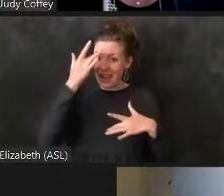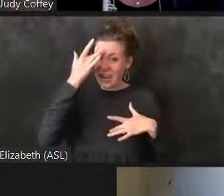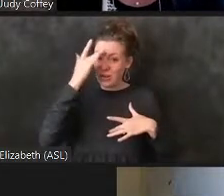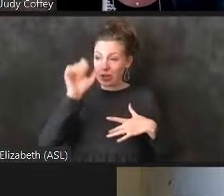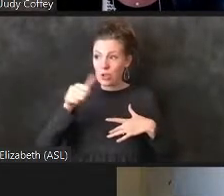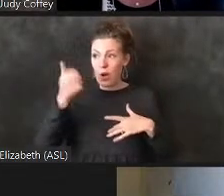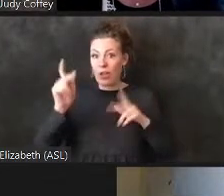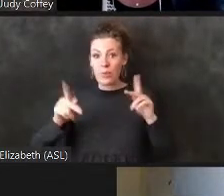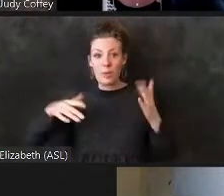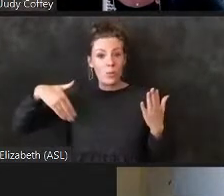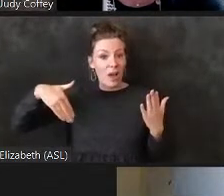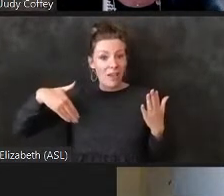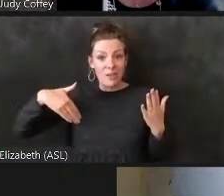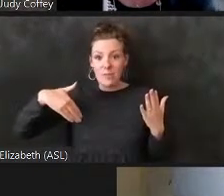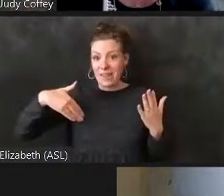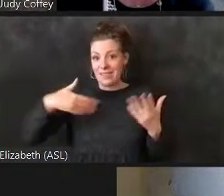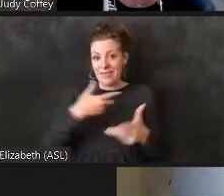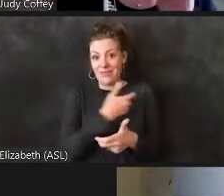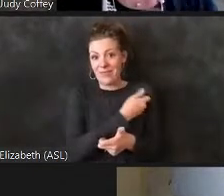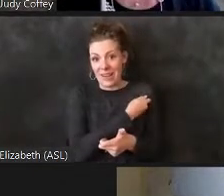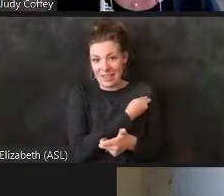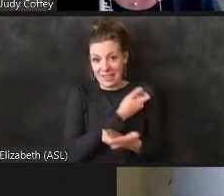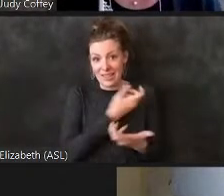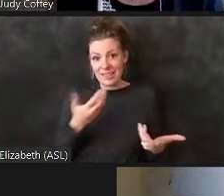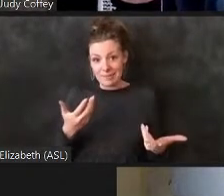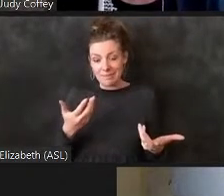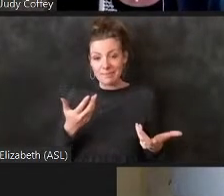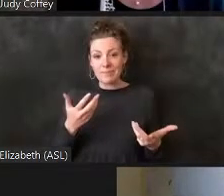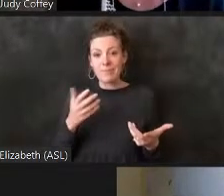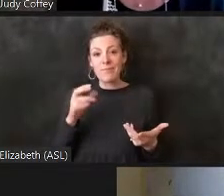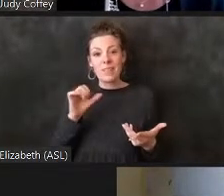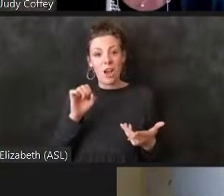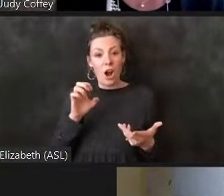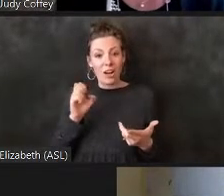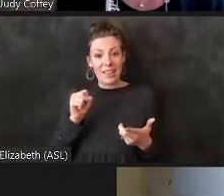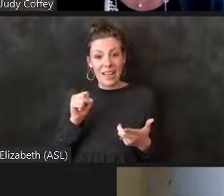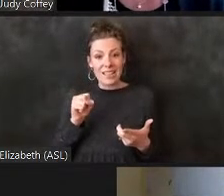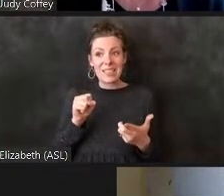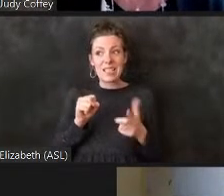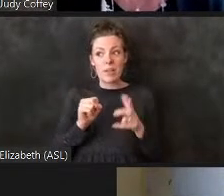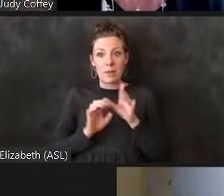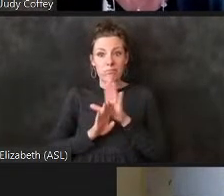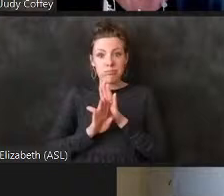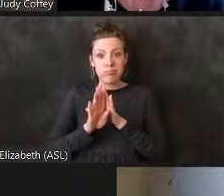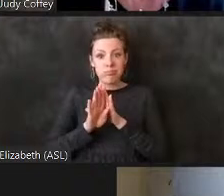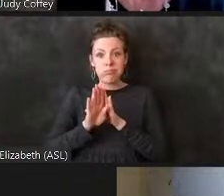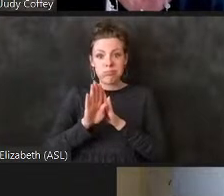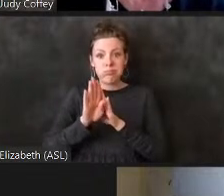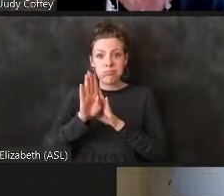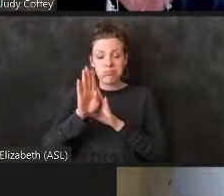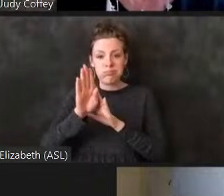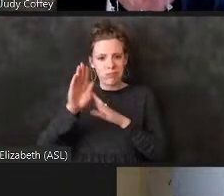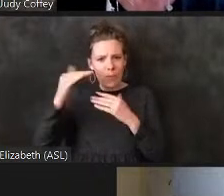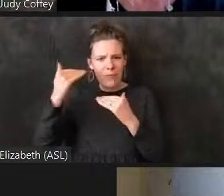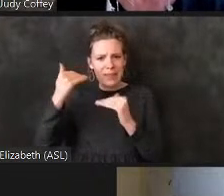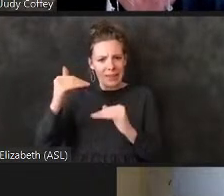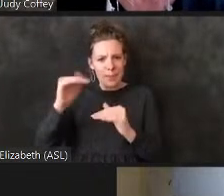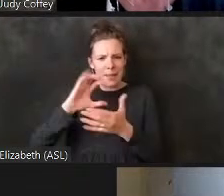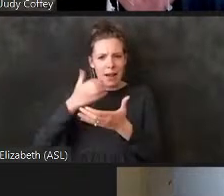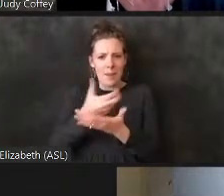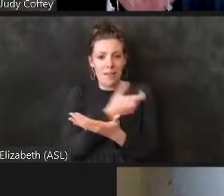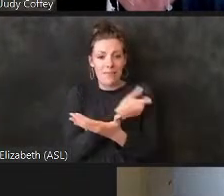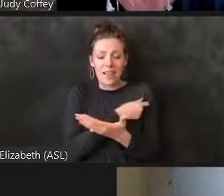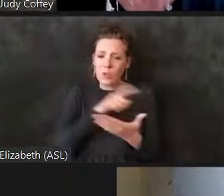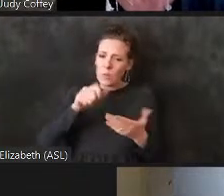hasta que haya una, lo que le llaman la herd immunity, inmunidad de grupo. Hasta entonces, usted va a tener que seguir usando su